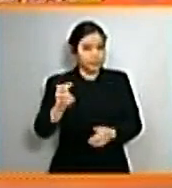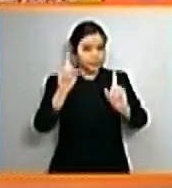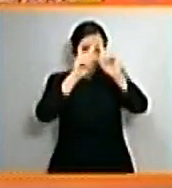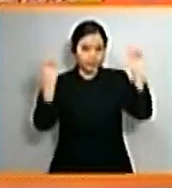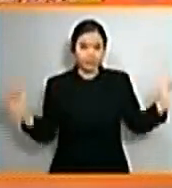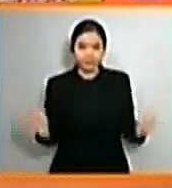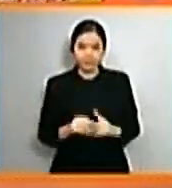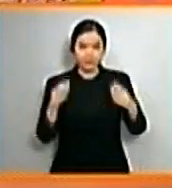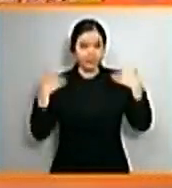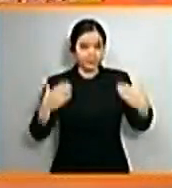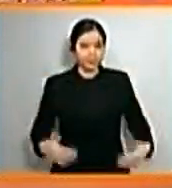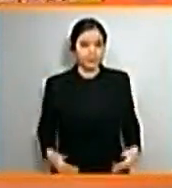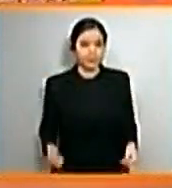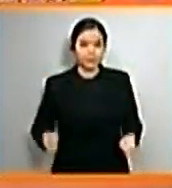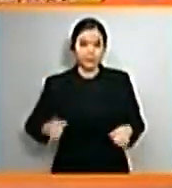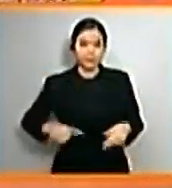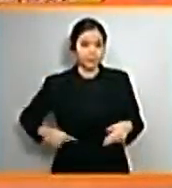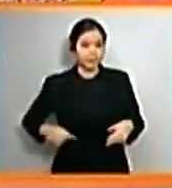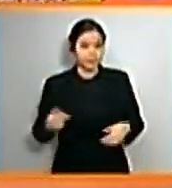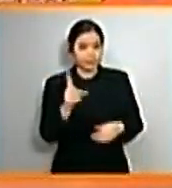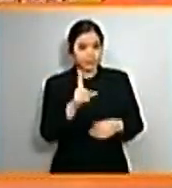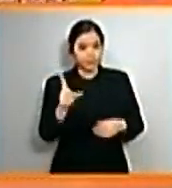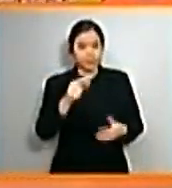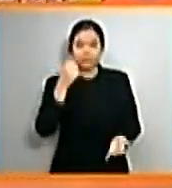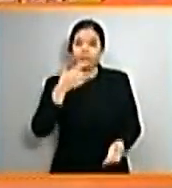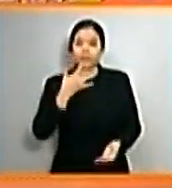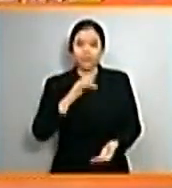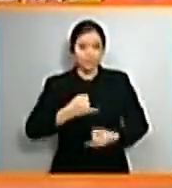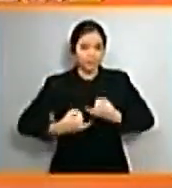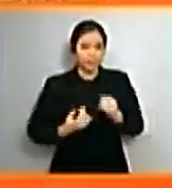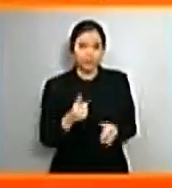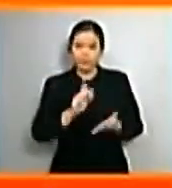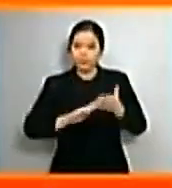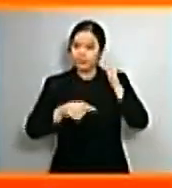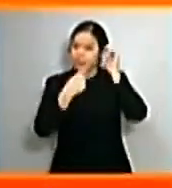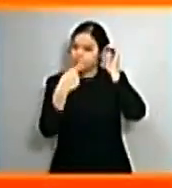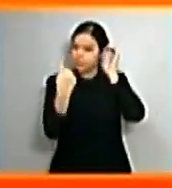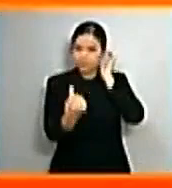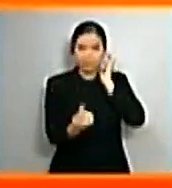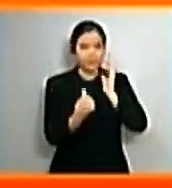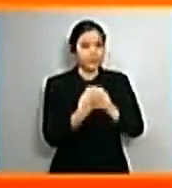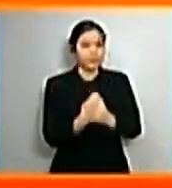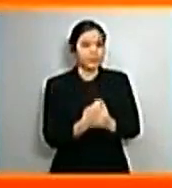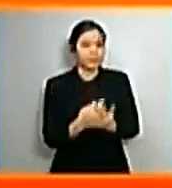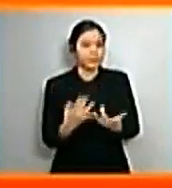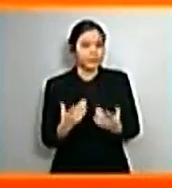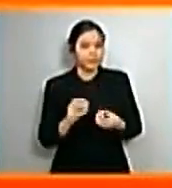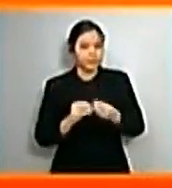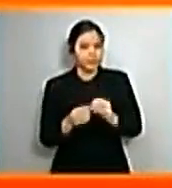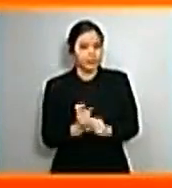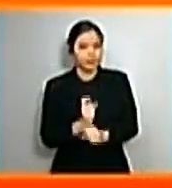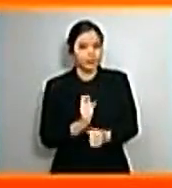grupo lo podemos encontrar en el bíceps derecho. Mucha suerte, jugador, si usted invirtió para más uno.